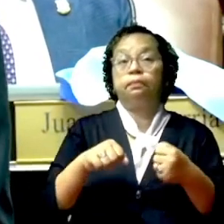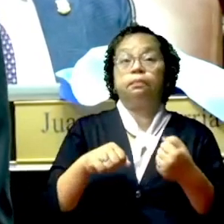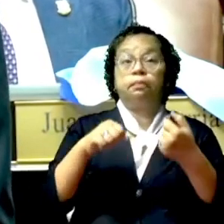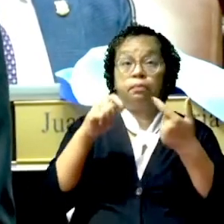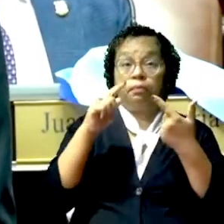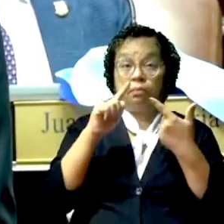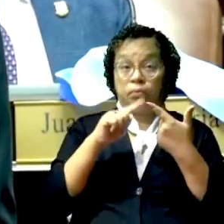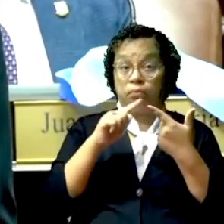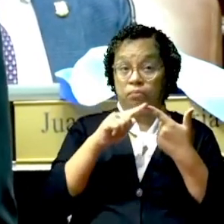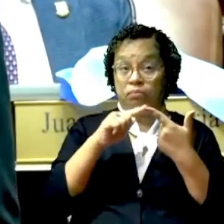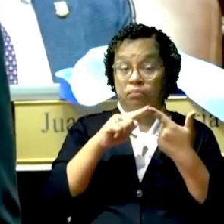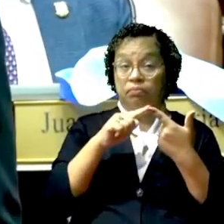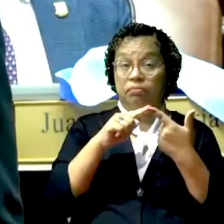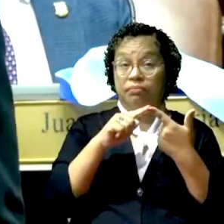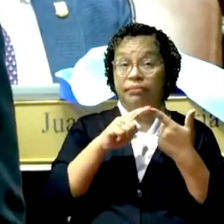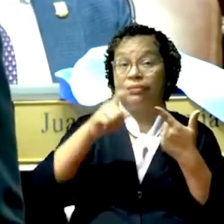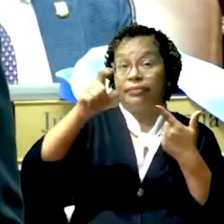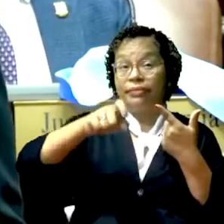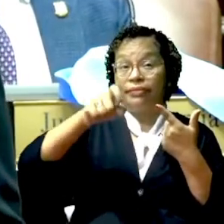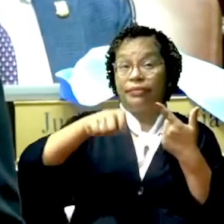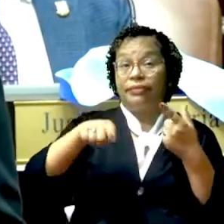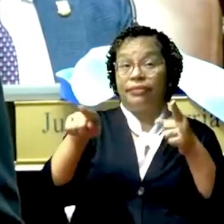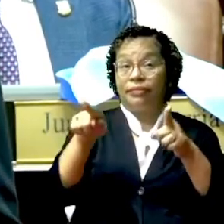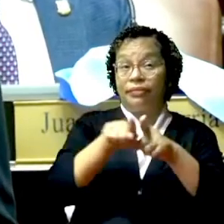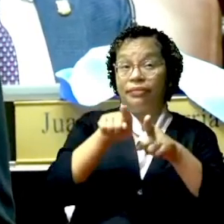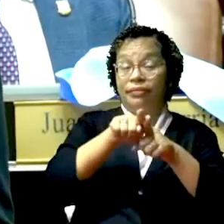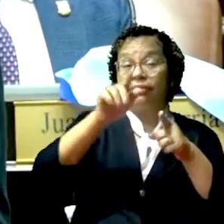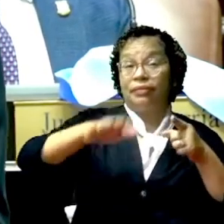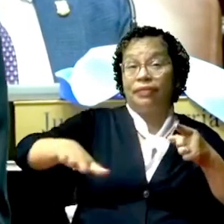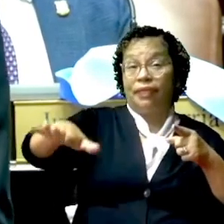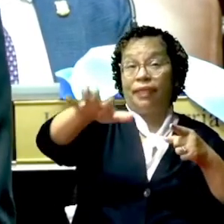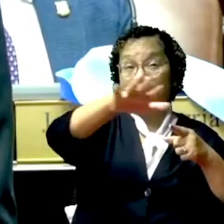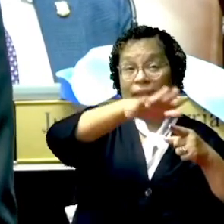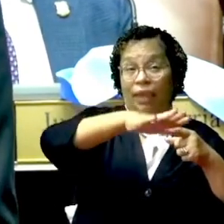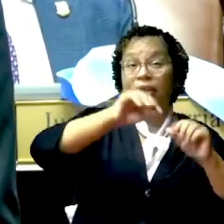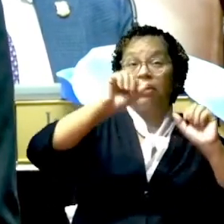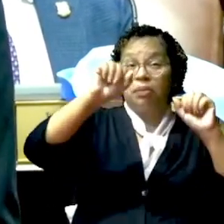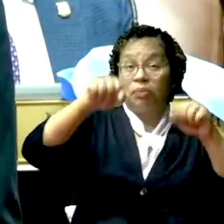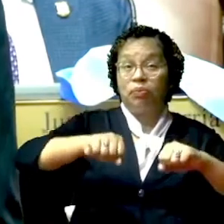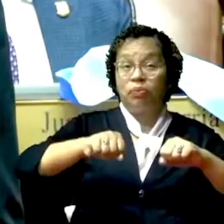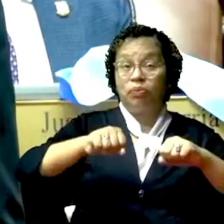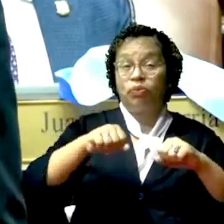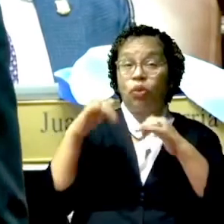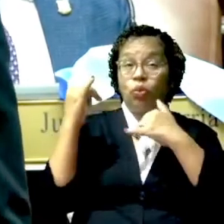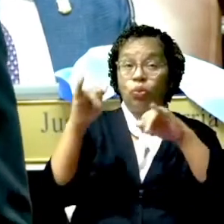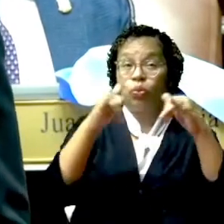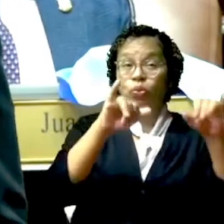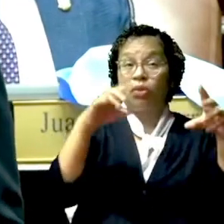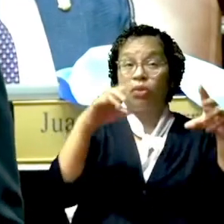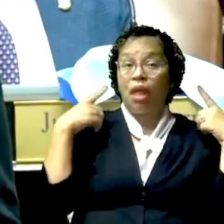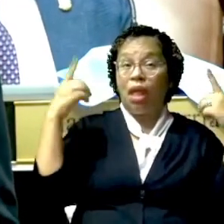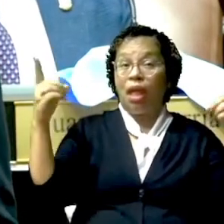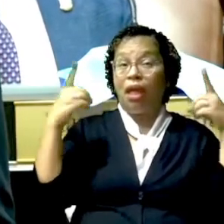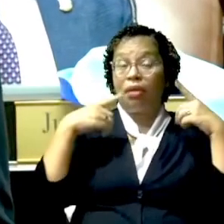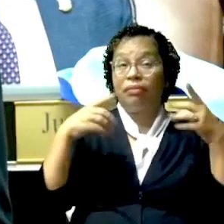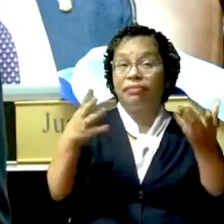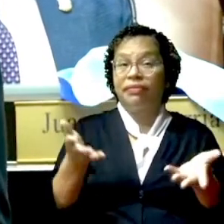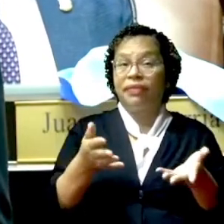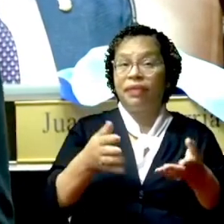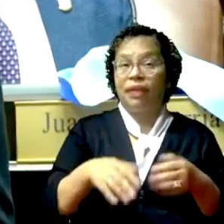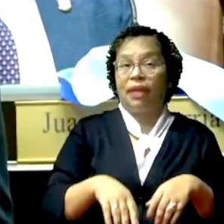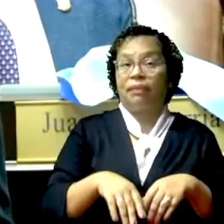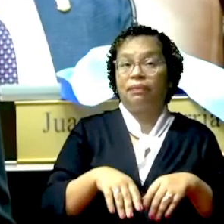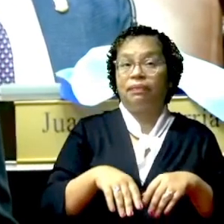voleibol. Es de mucha preponderancia para el municipio. Muchos jóvenes,